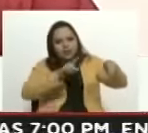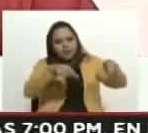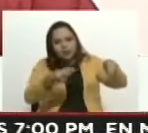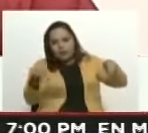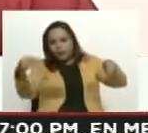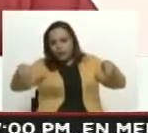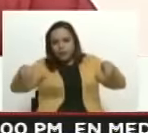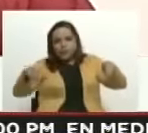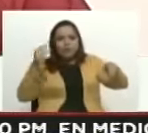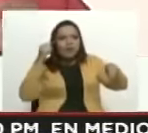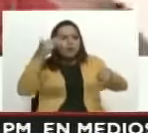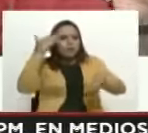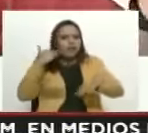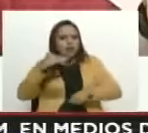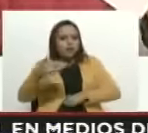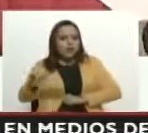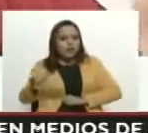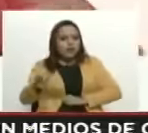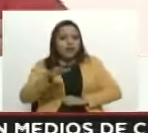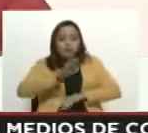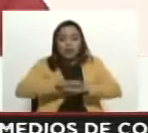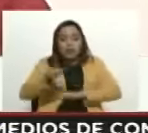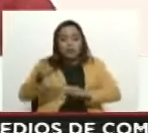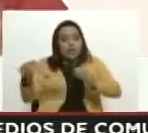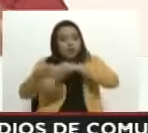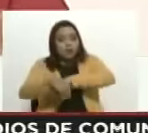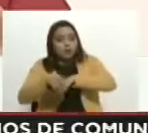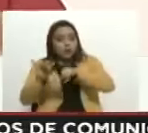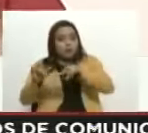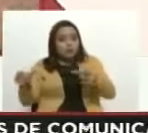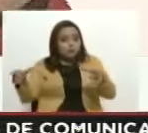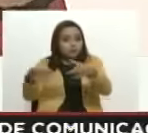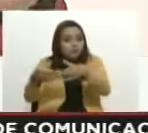a la señora María Corina, porque ese fue el acuerdo entre ellos.